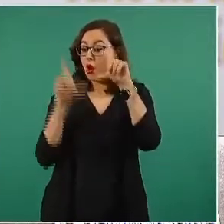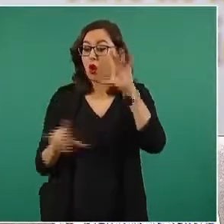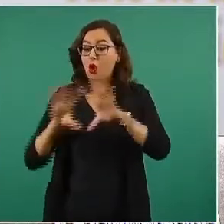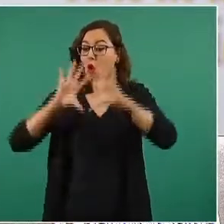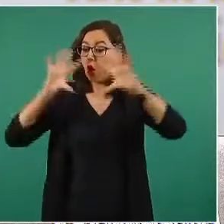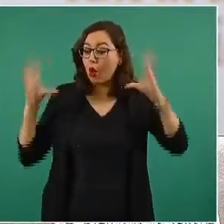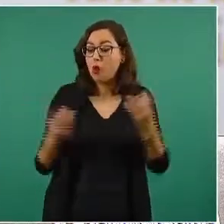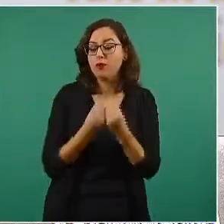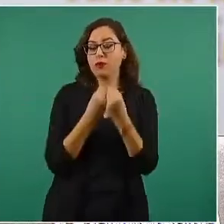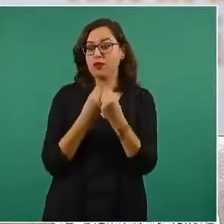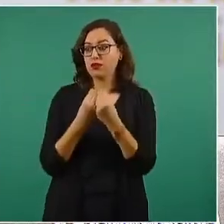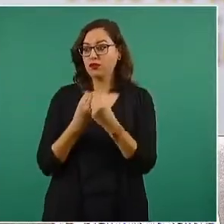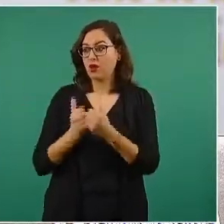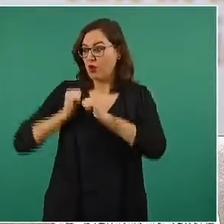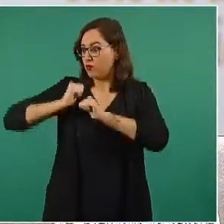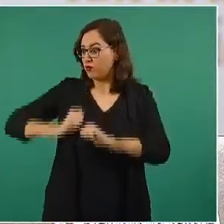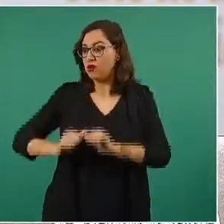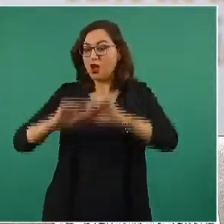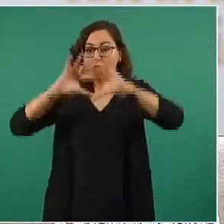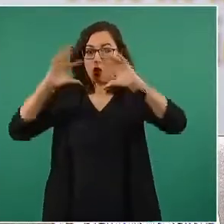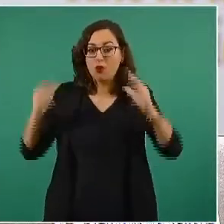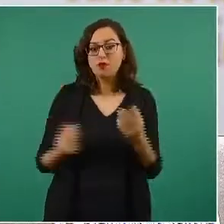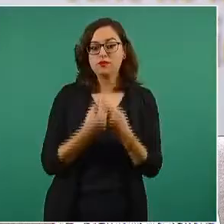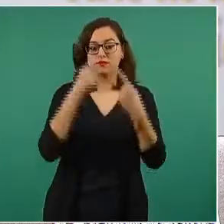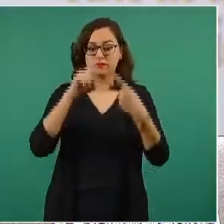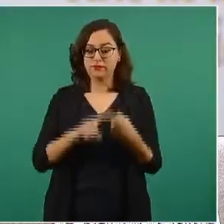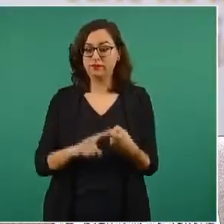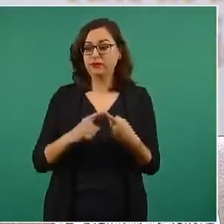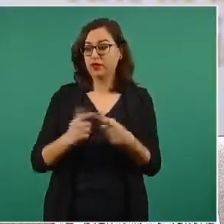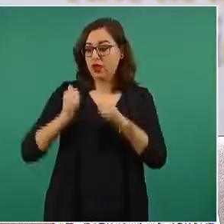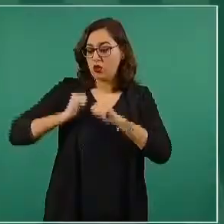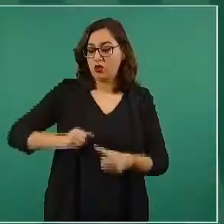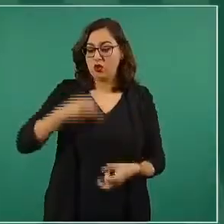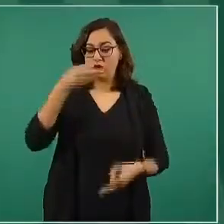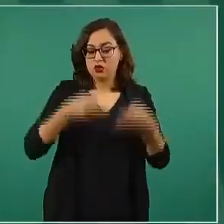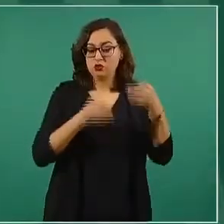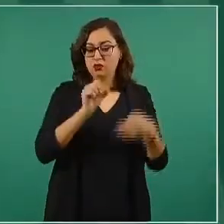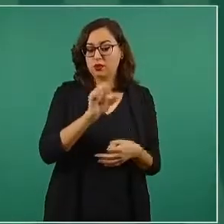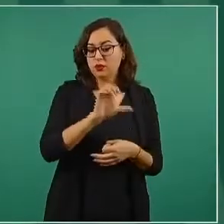interviene el Poder Judicial, interviene la Fiscalía,